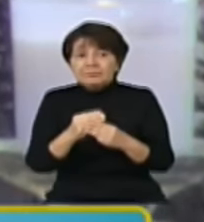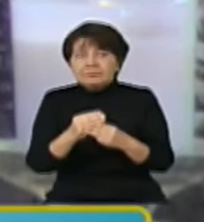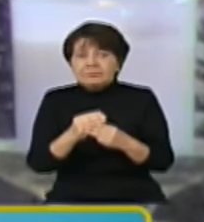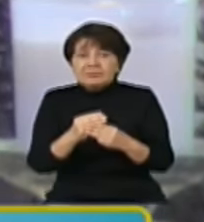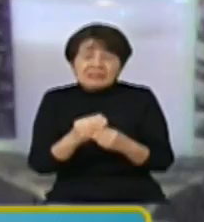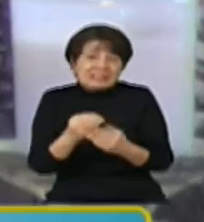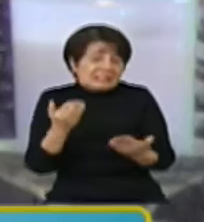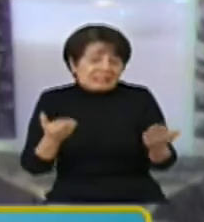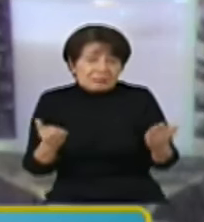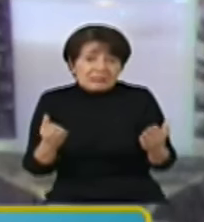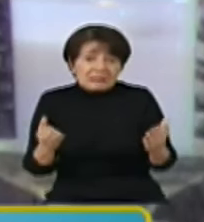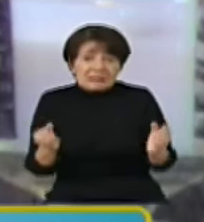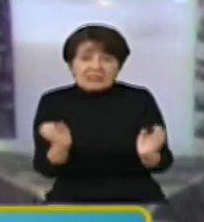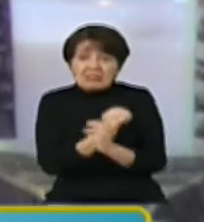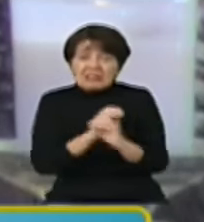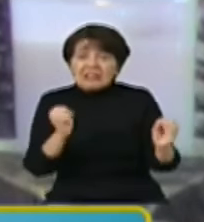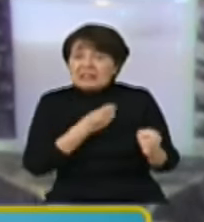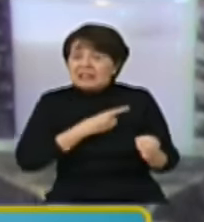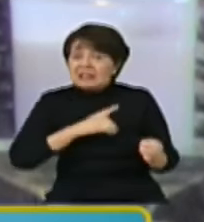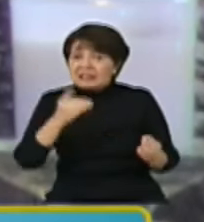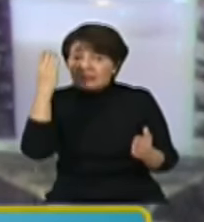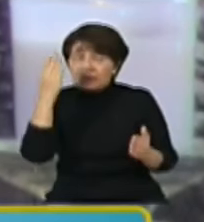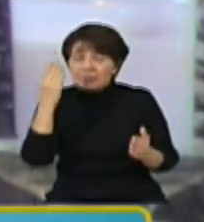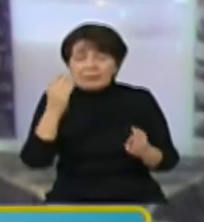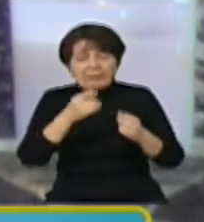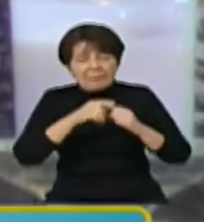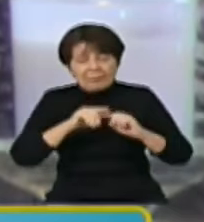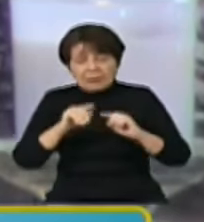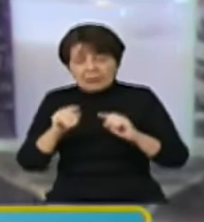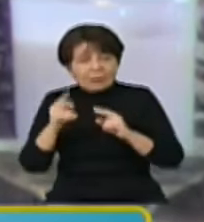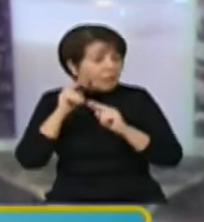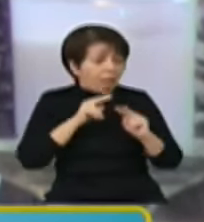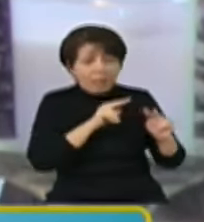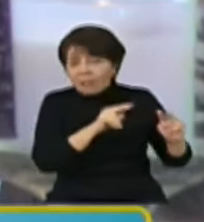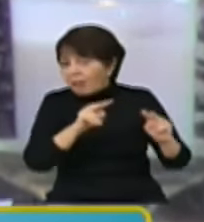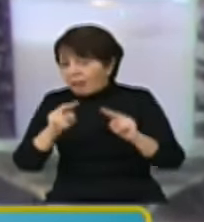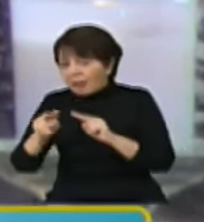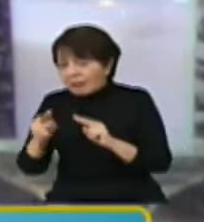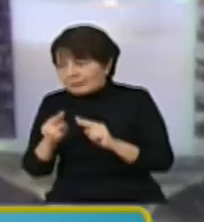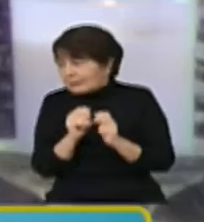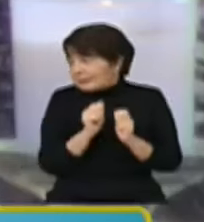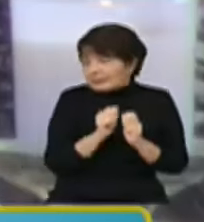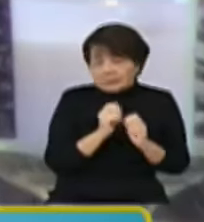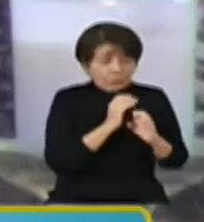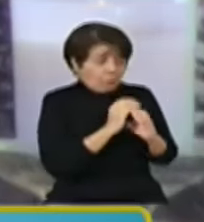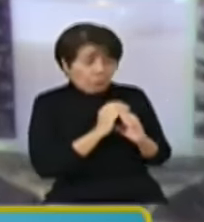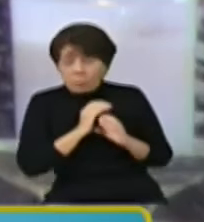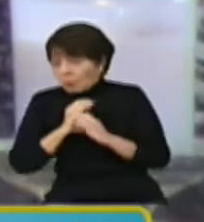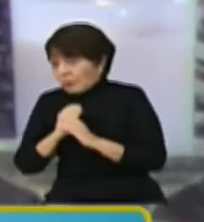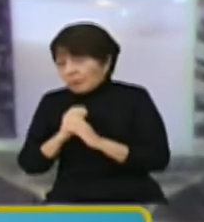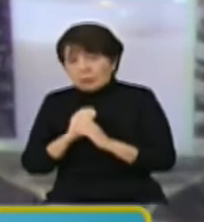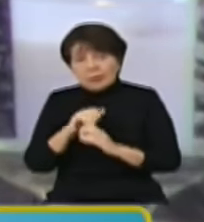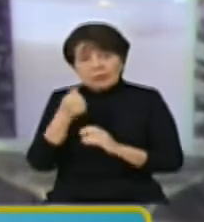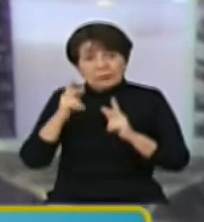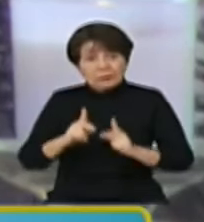sin Dios. Nos enseña a mirar a todos lados, cuidándonos de los demás, como si los